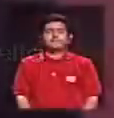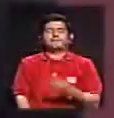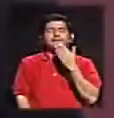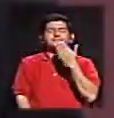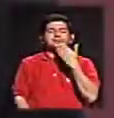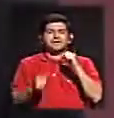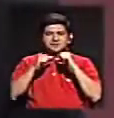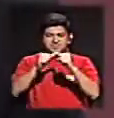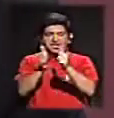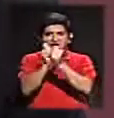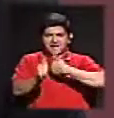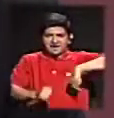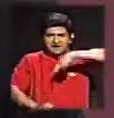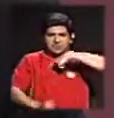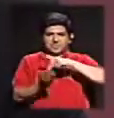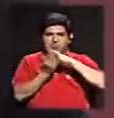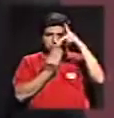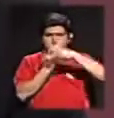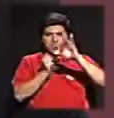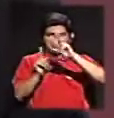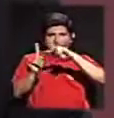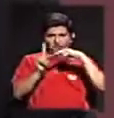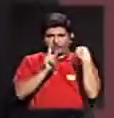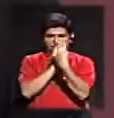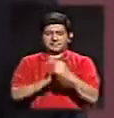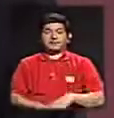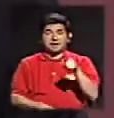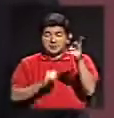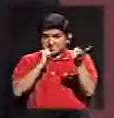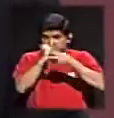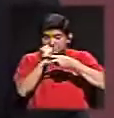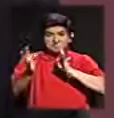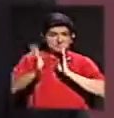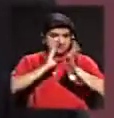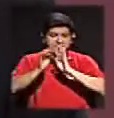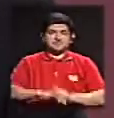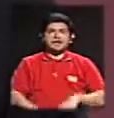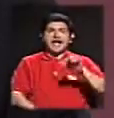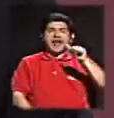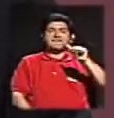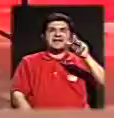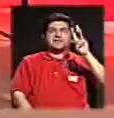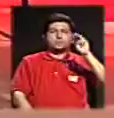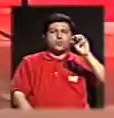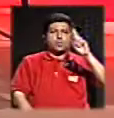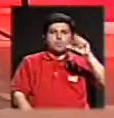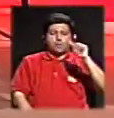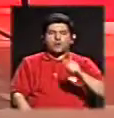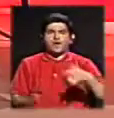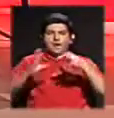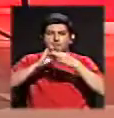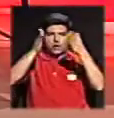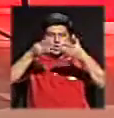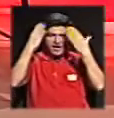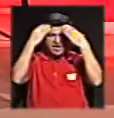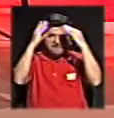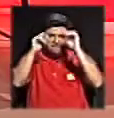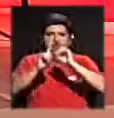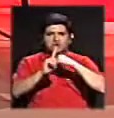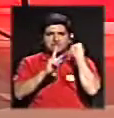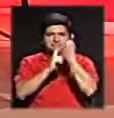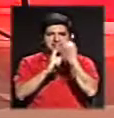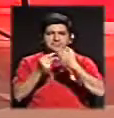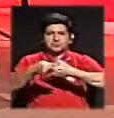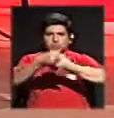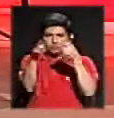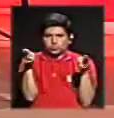Gracias por continuar con nosotros en su programa Puntos de Vista. En esta ocasión conversamos con Alberto Mora, coordinador del informe del